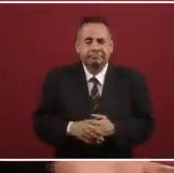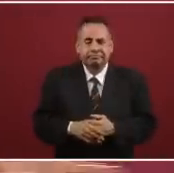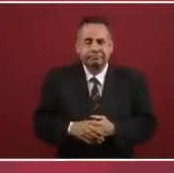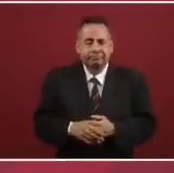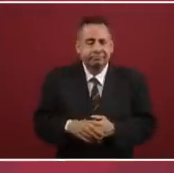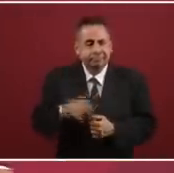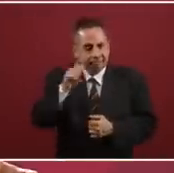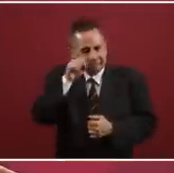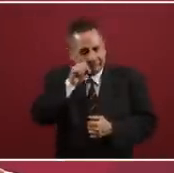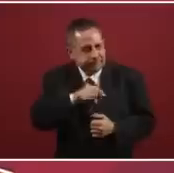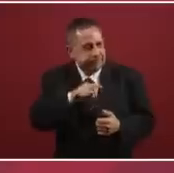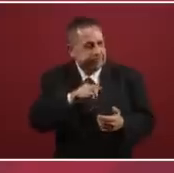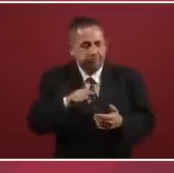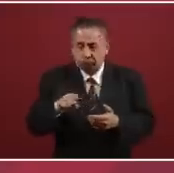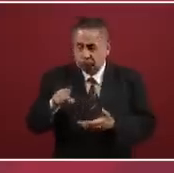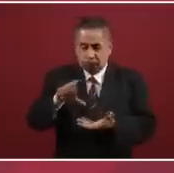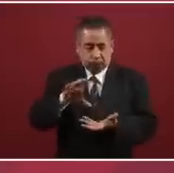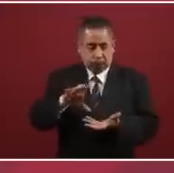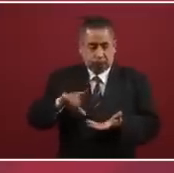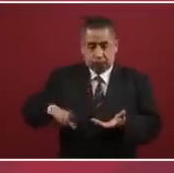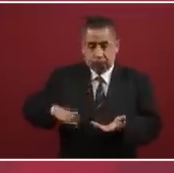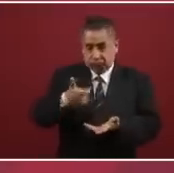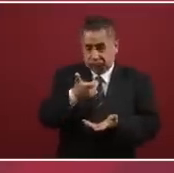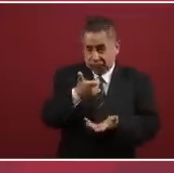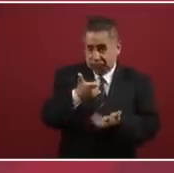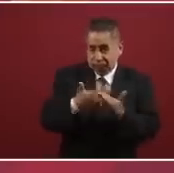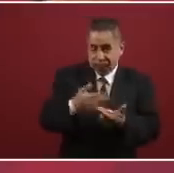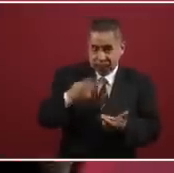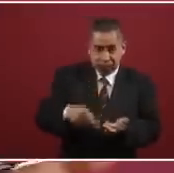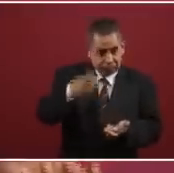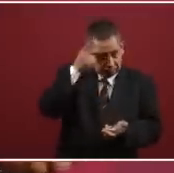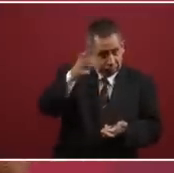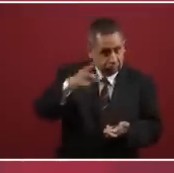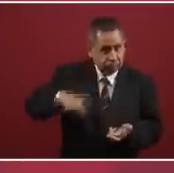transferir bienes públicos a